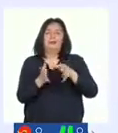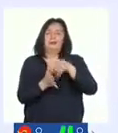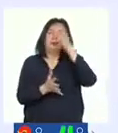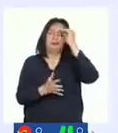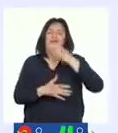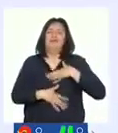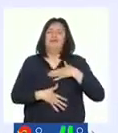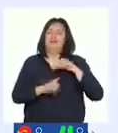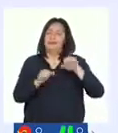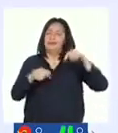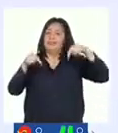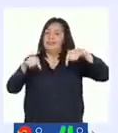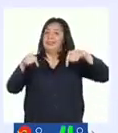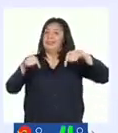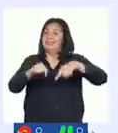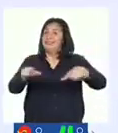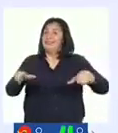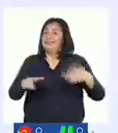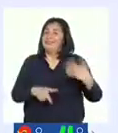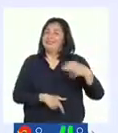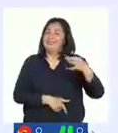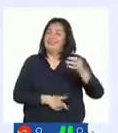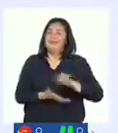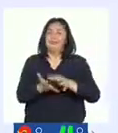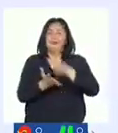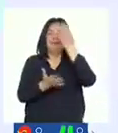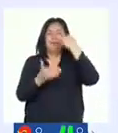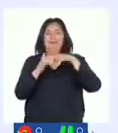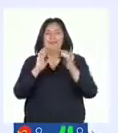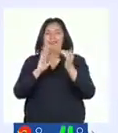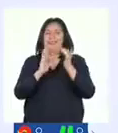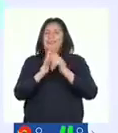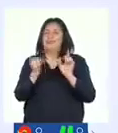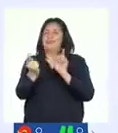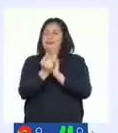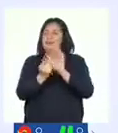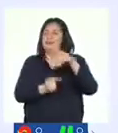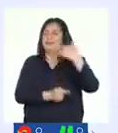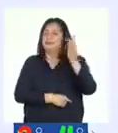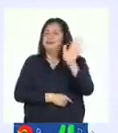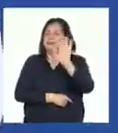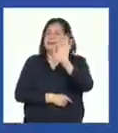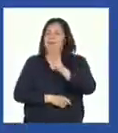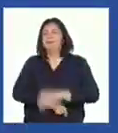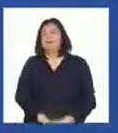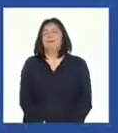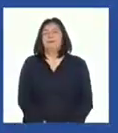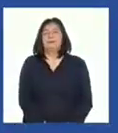divirtiéndonos juntos aquí en su espacio de siempre, Aprendo en Casa. Nos vemos. Chao, chao.